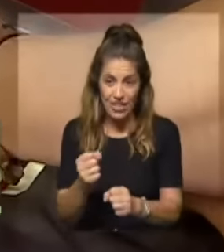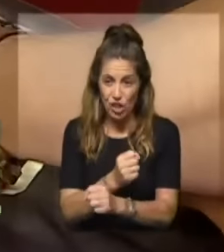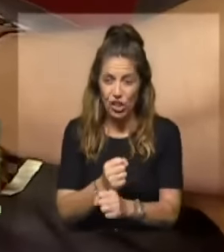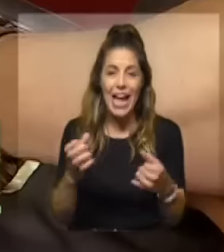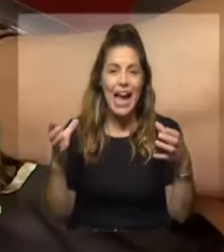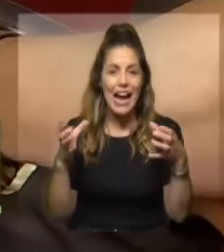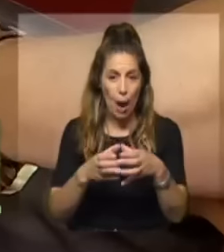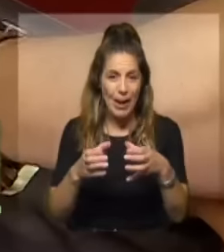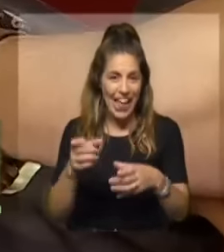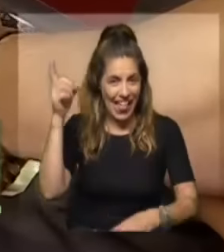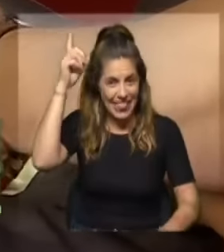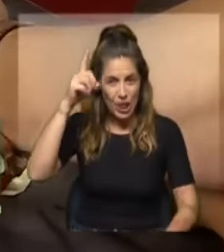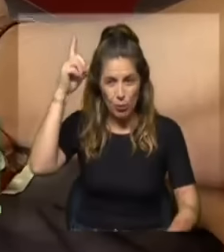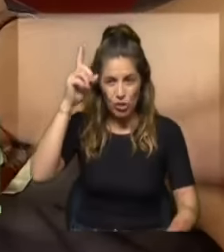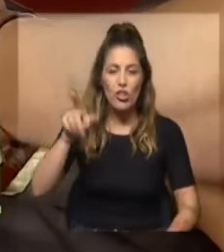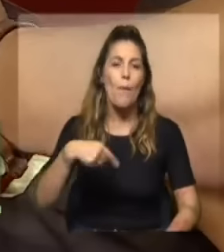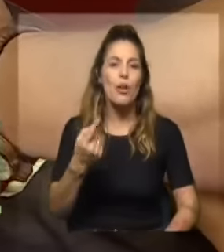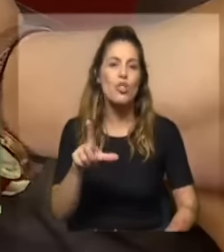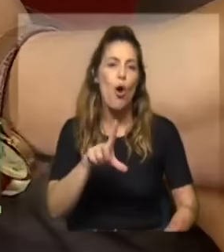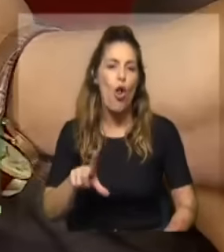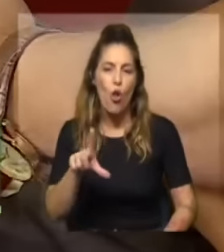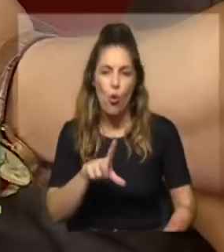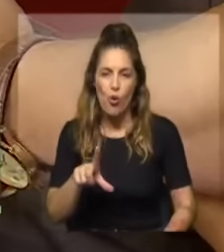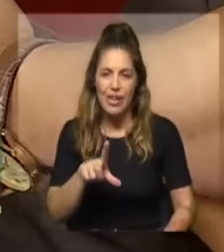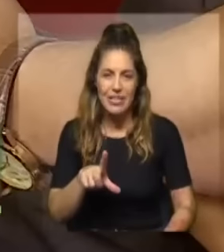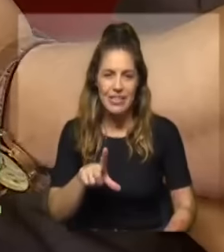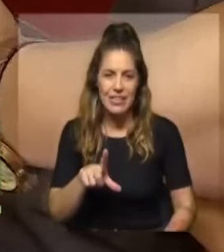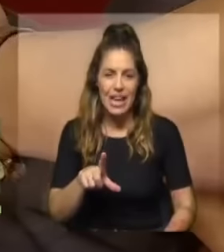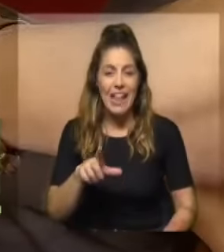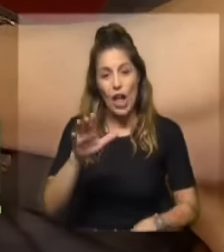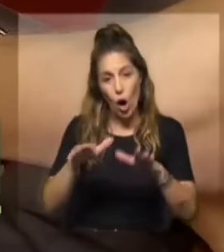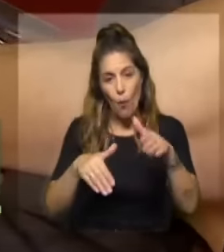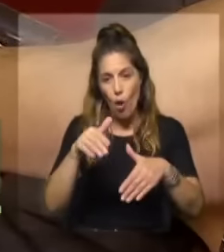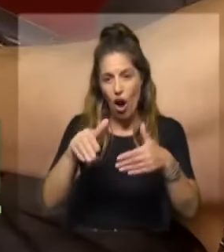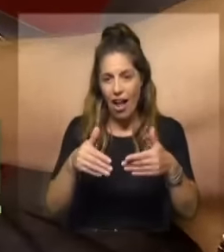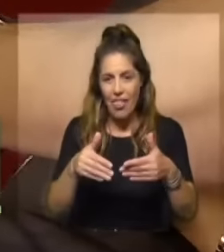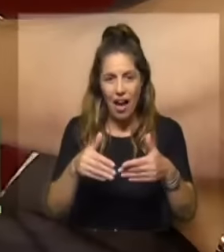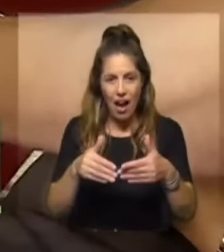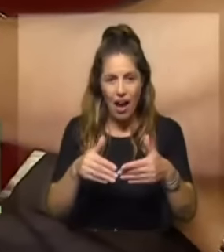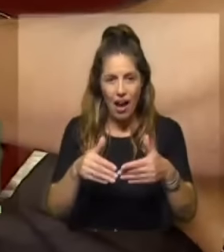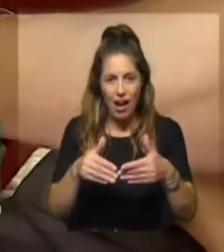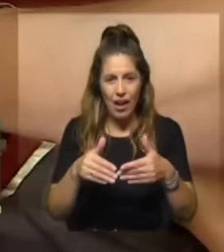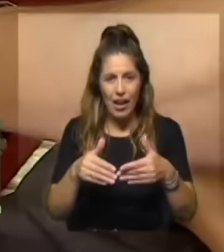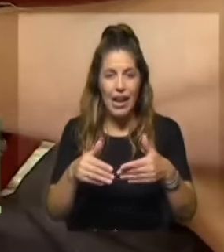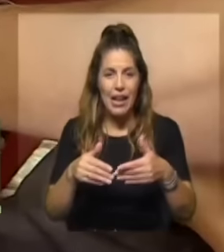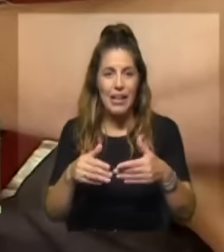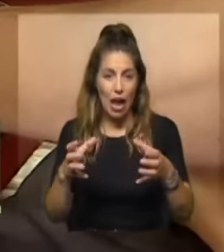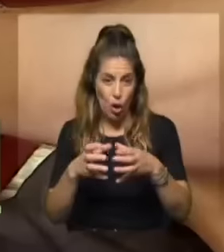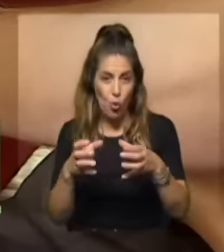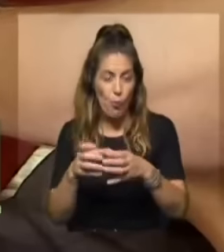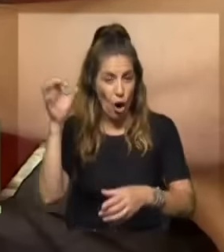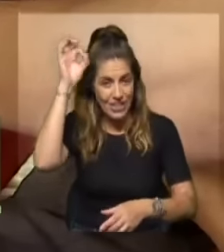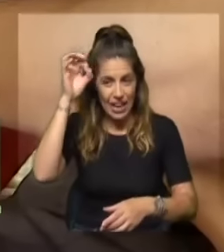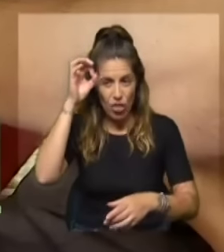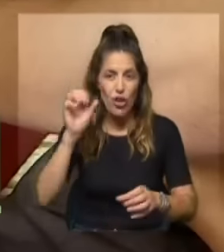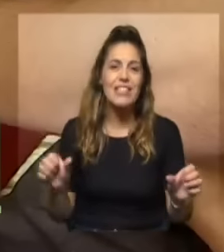que el próximo lunes está convocada la en mi caso la bancada de senadores y hará lo